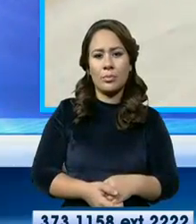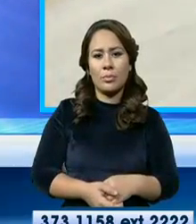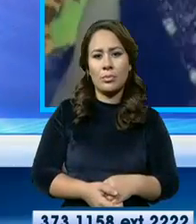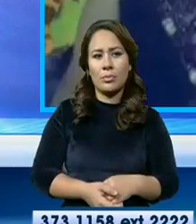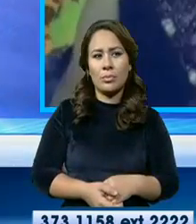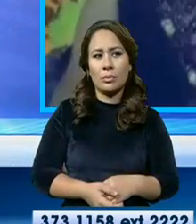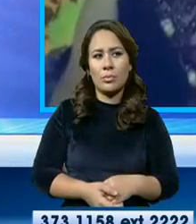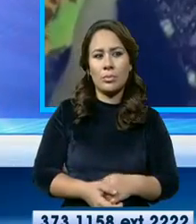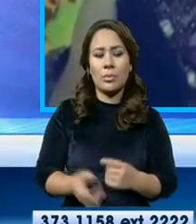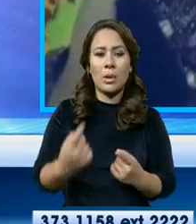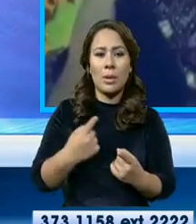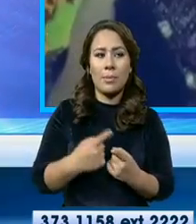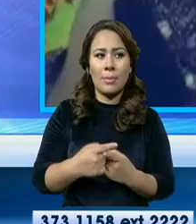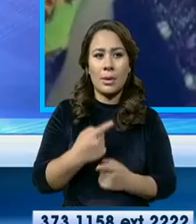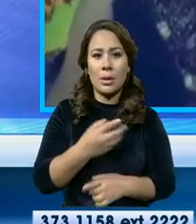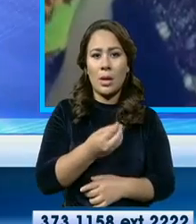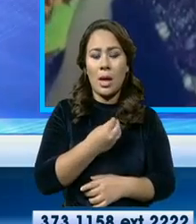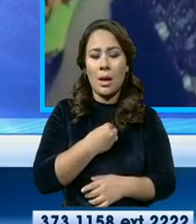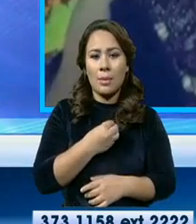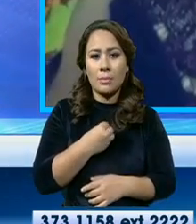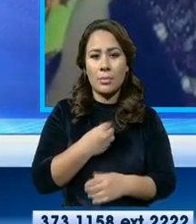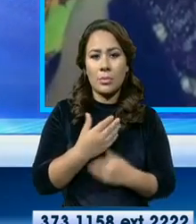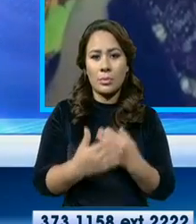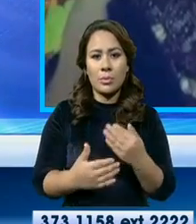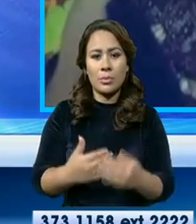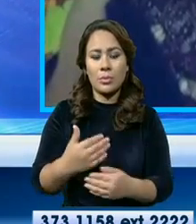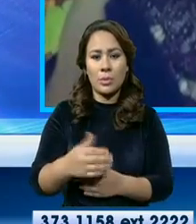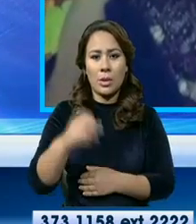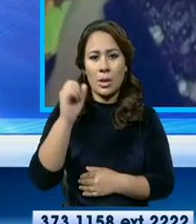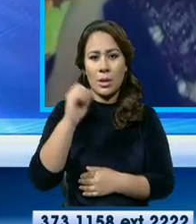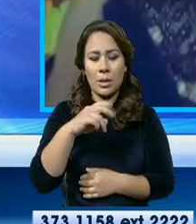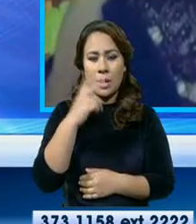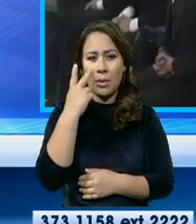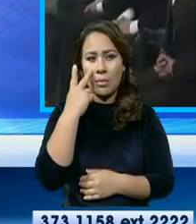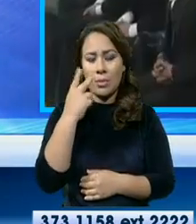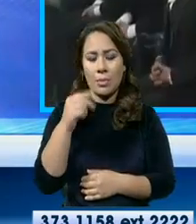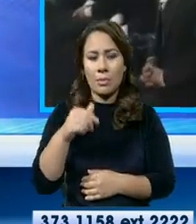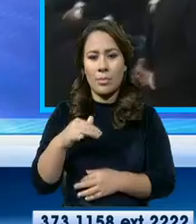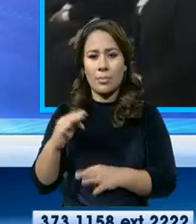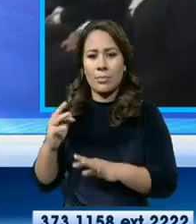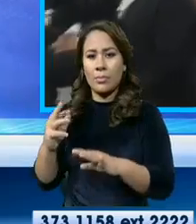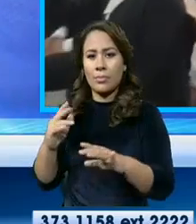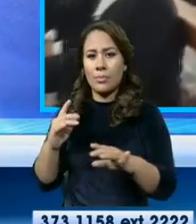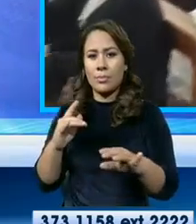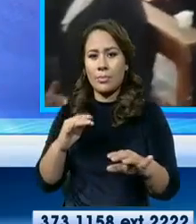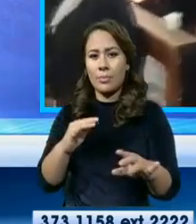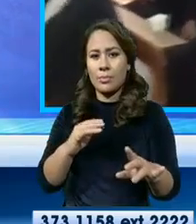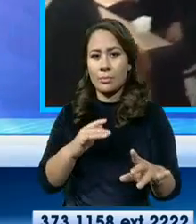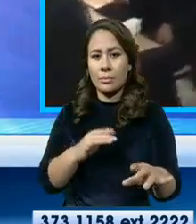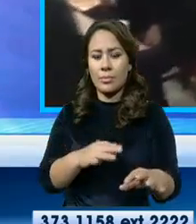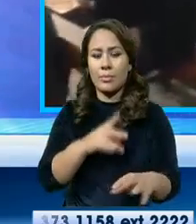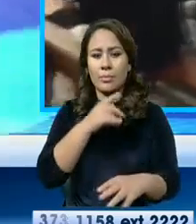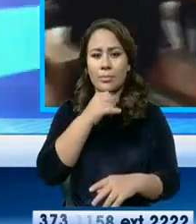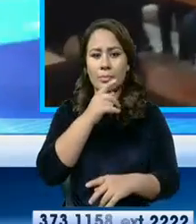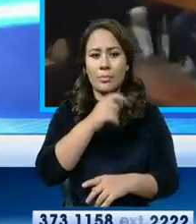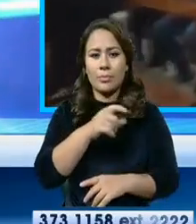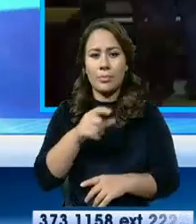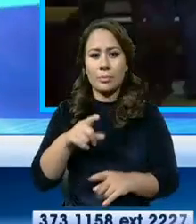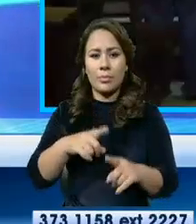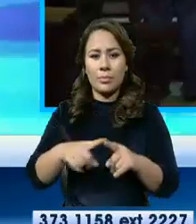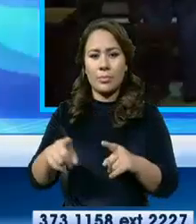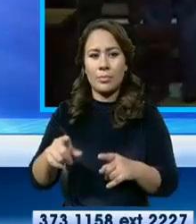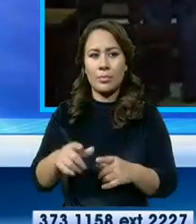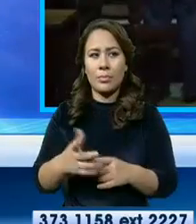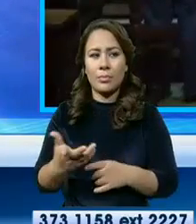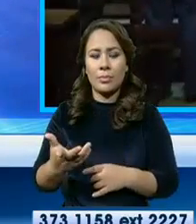pequeña, los agasajos navideños que se tenía previsto en establecimientos educativos. De la misma manera, la escuelita Santa Mariana de